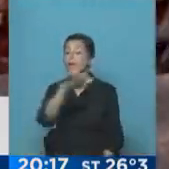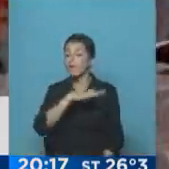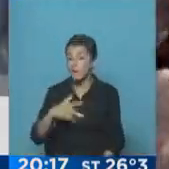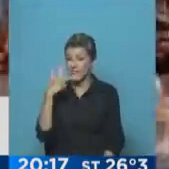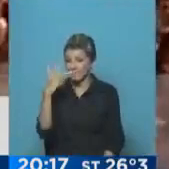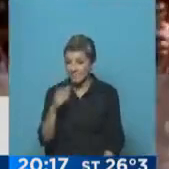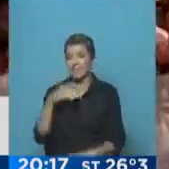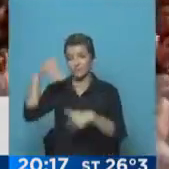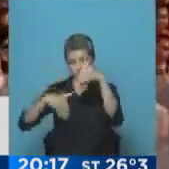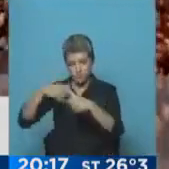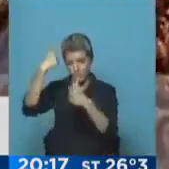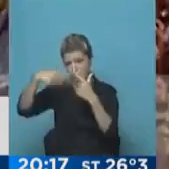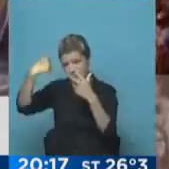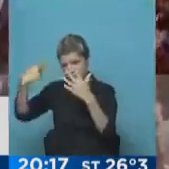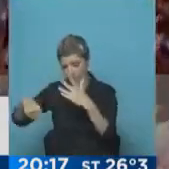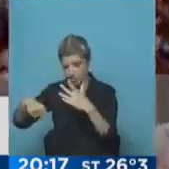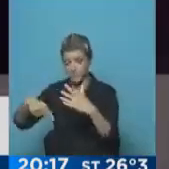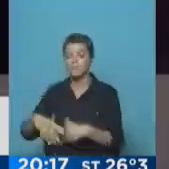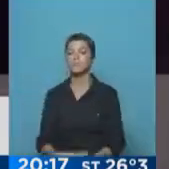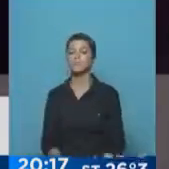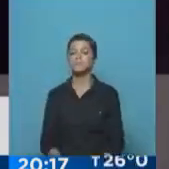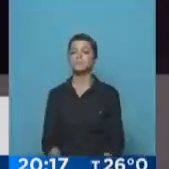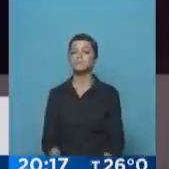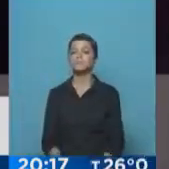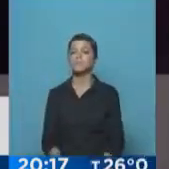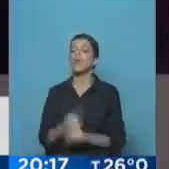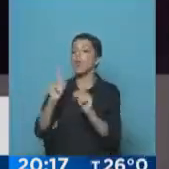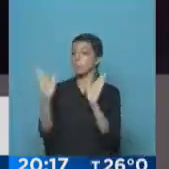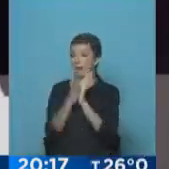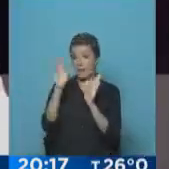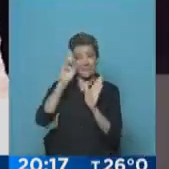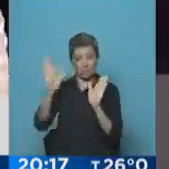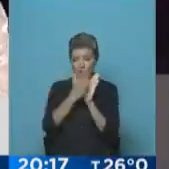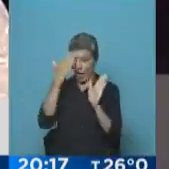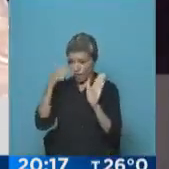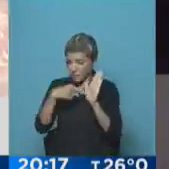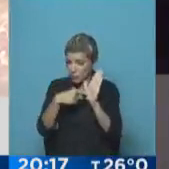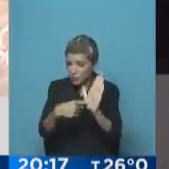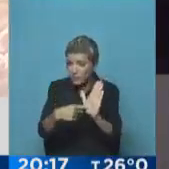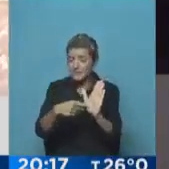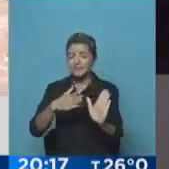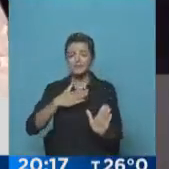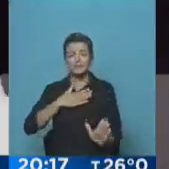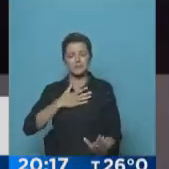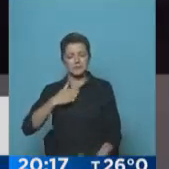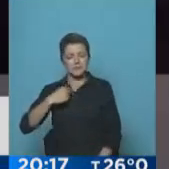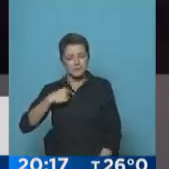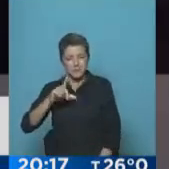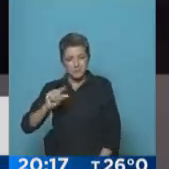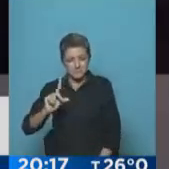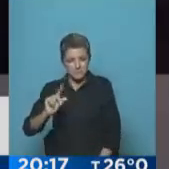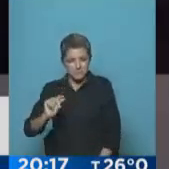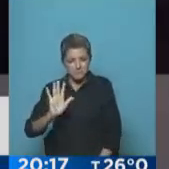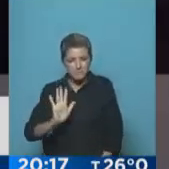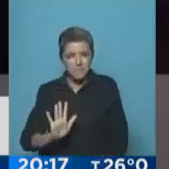3 veces a las urnas, en virtud de lo que dice la Constitución, me dolió y me costó mucho